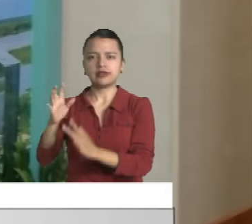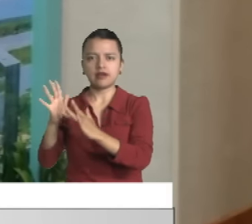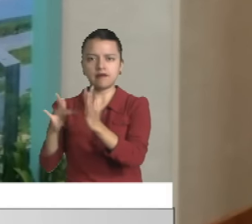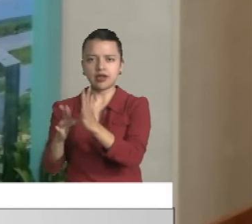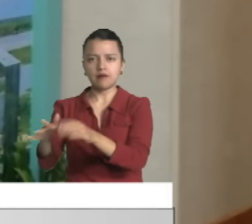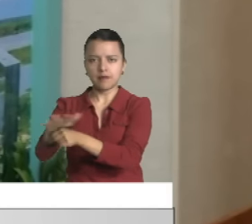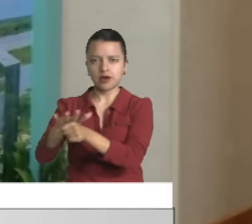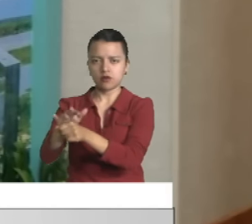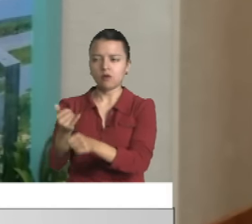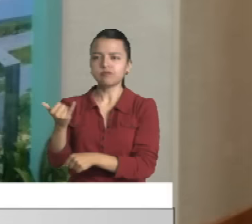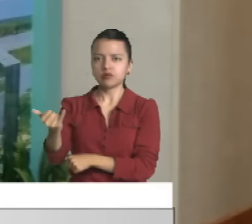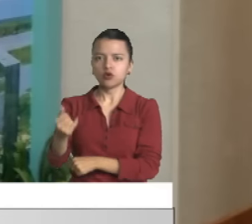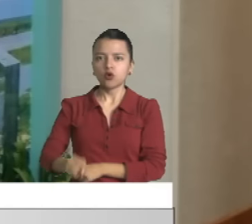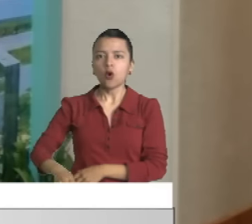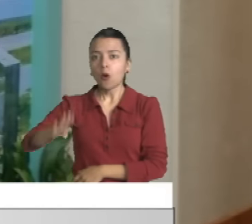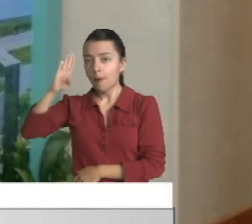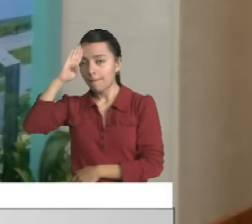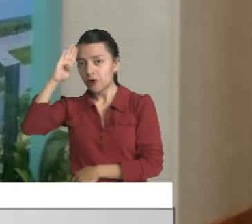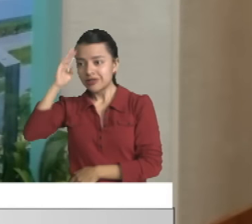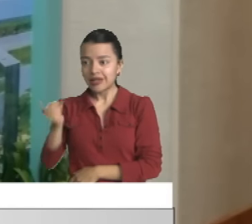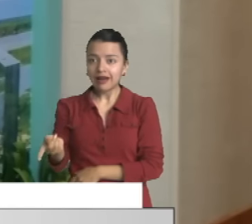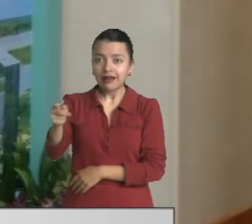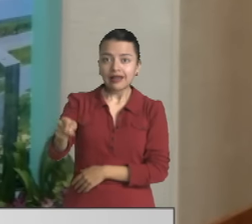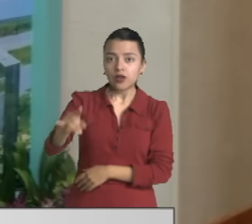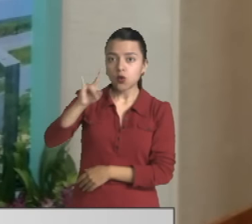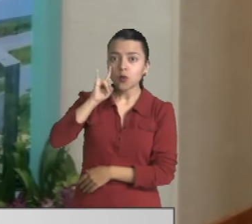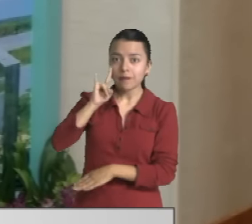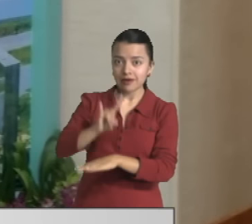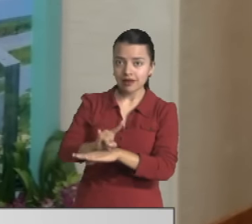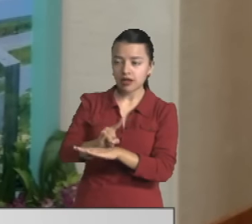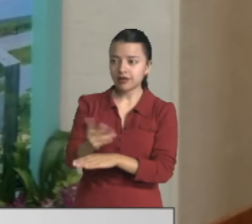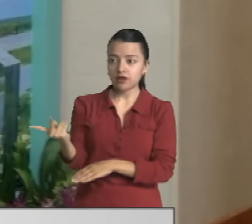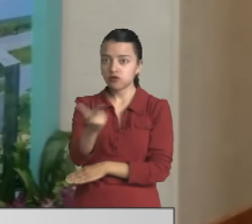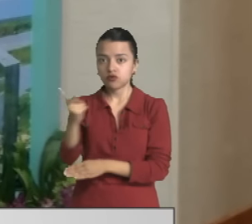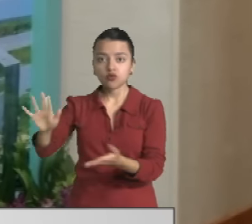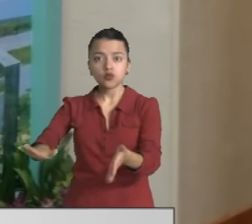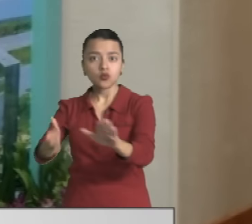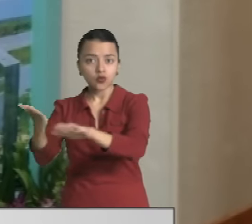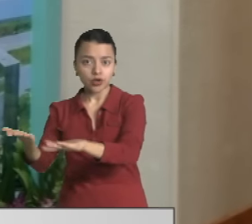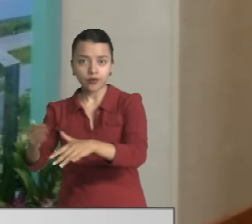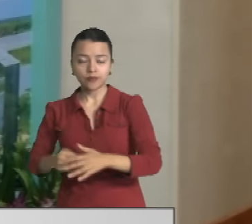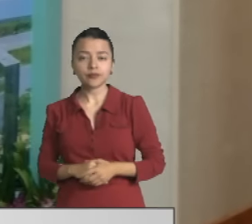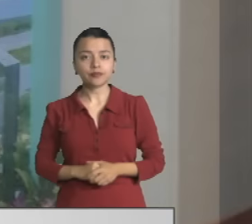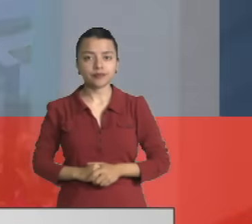en efecto, un vigilante informal y un auxiliar de la Policía Nacional.